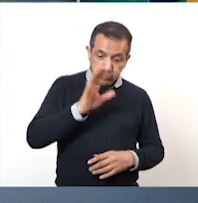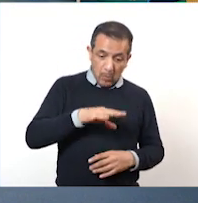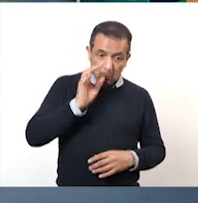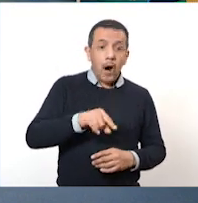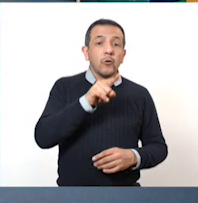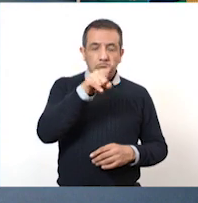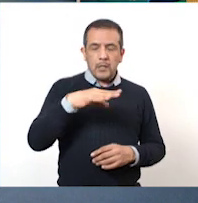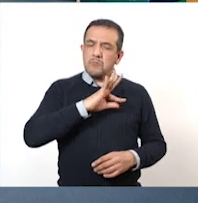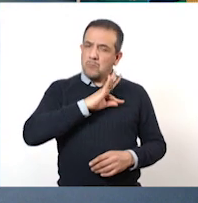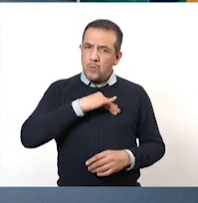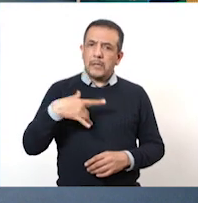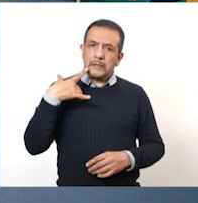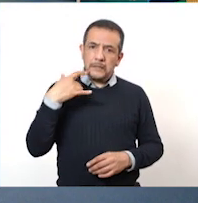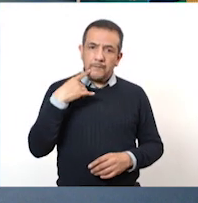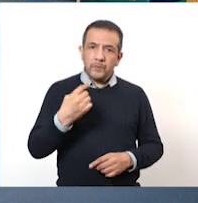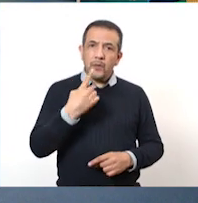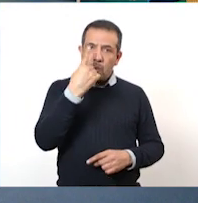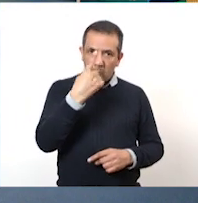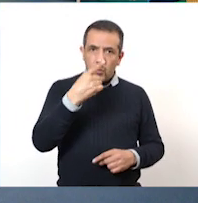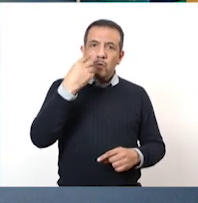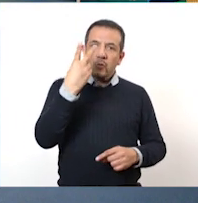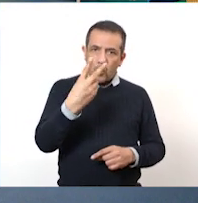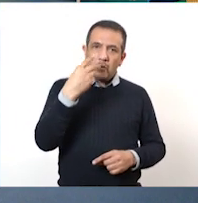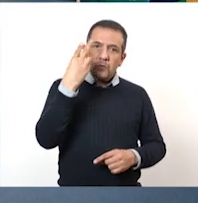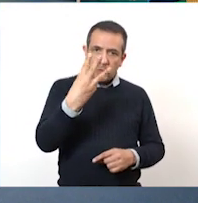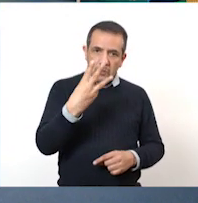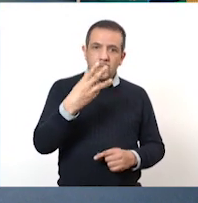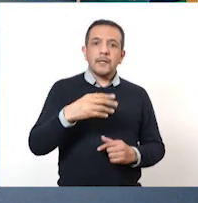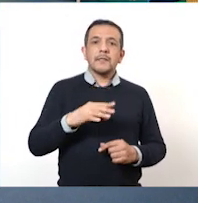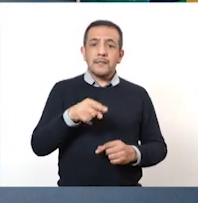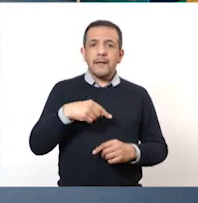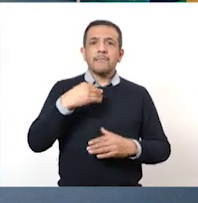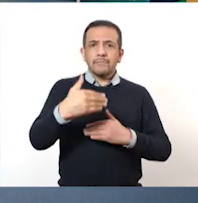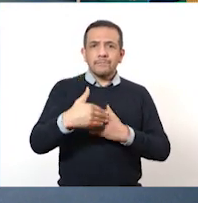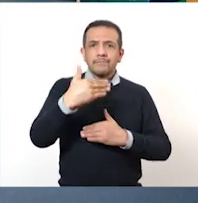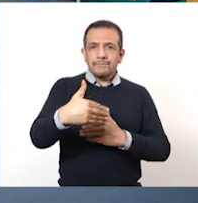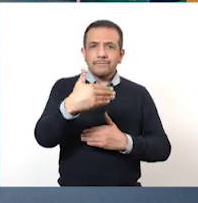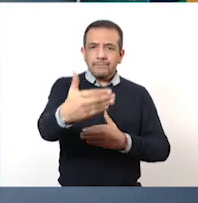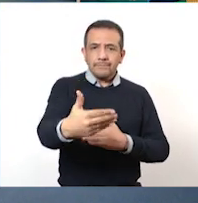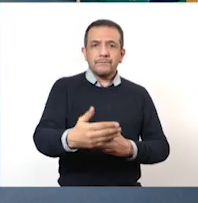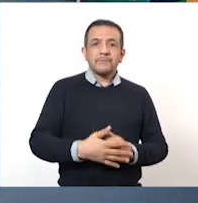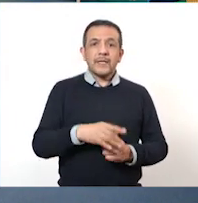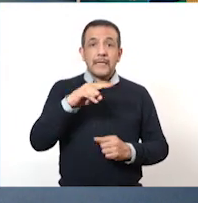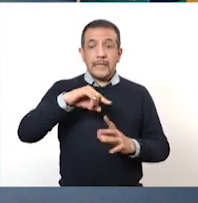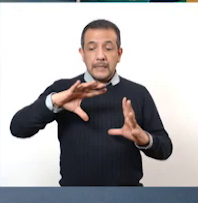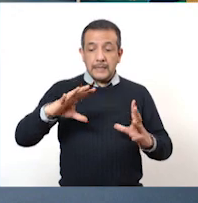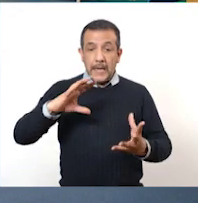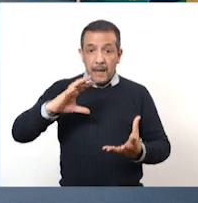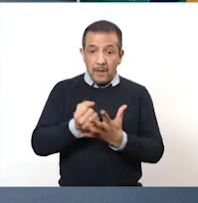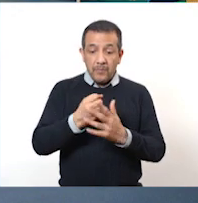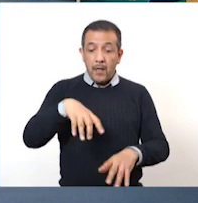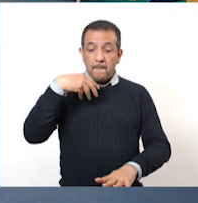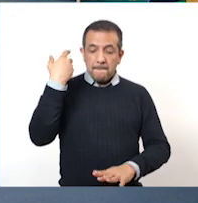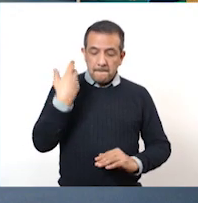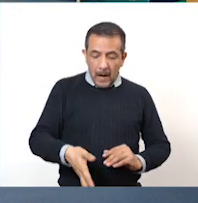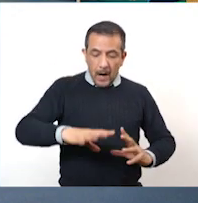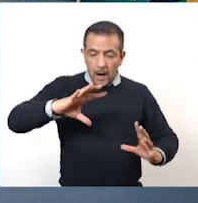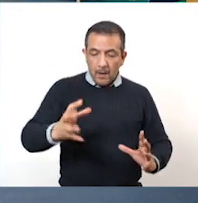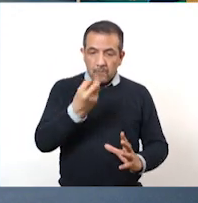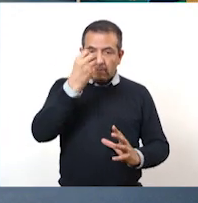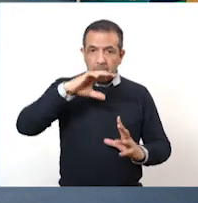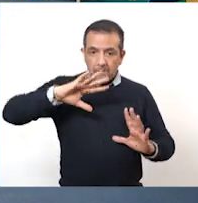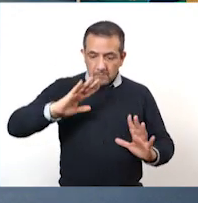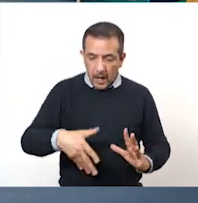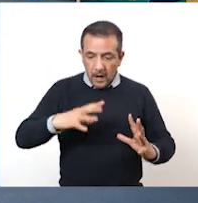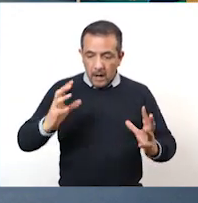pelota, inténtenlo, recuerden. Uno, dos, tres, de manera consecutiva, salvando y golpeando